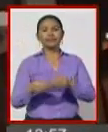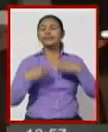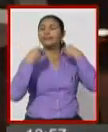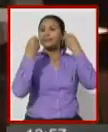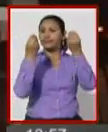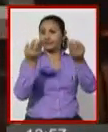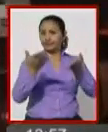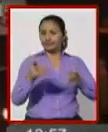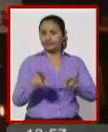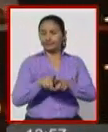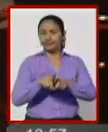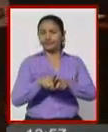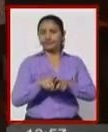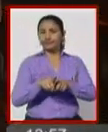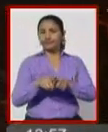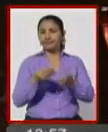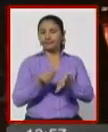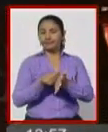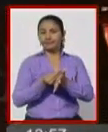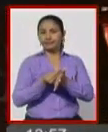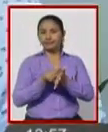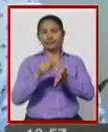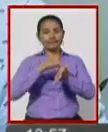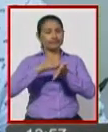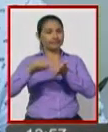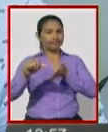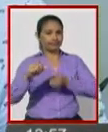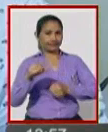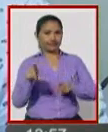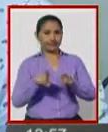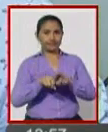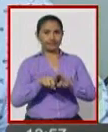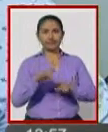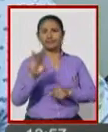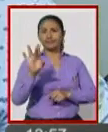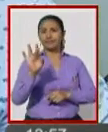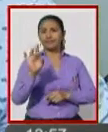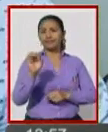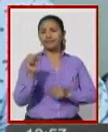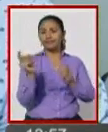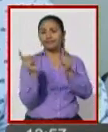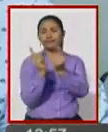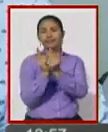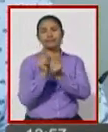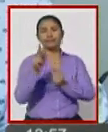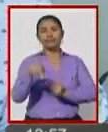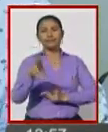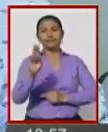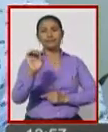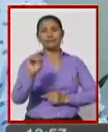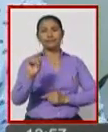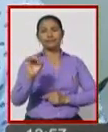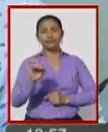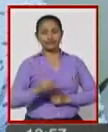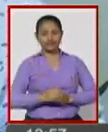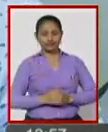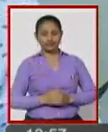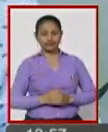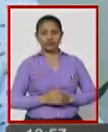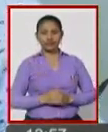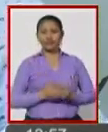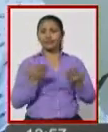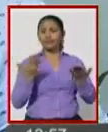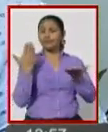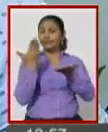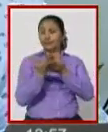entregado y donde el mismo iba a recibir, esta persona de nacionalidad brasilera lo recibiría en Puerto Suárez. ¿Tendría como